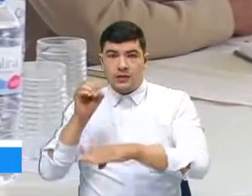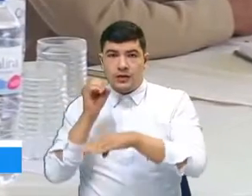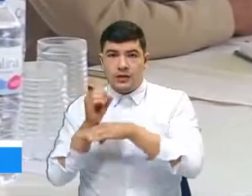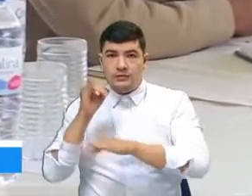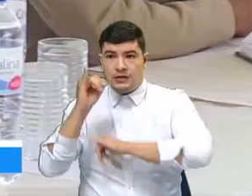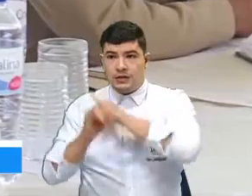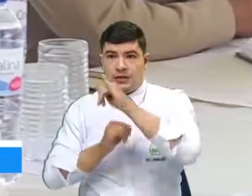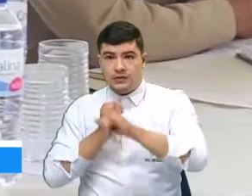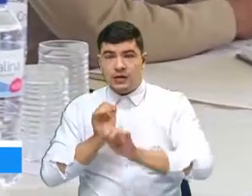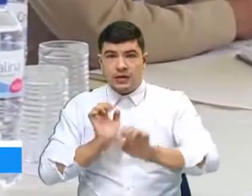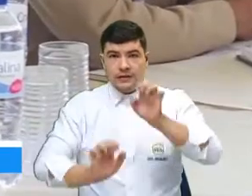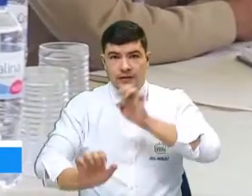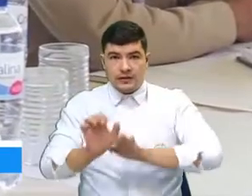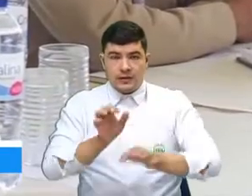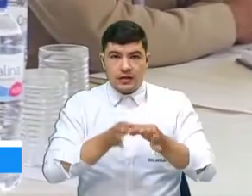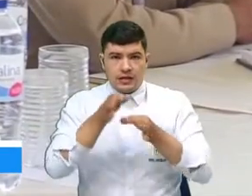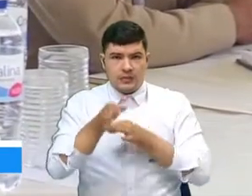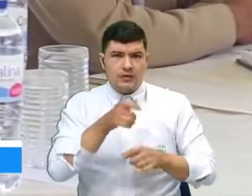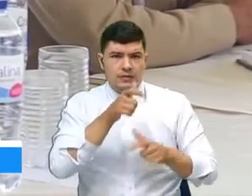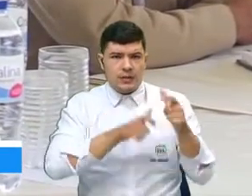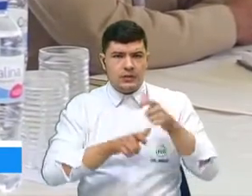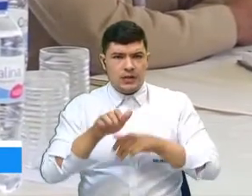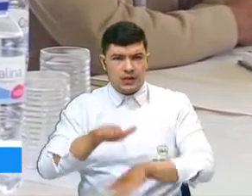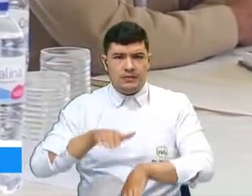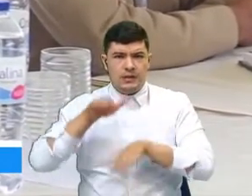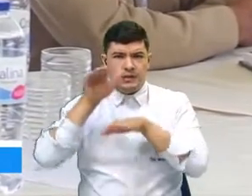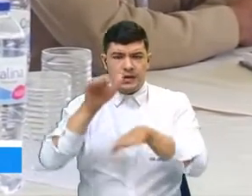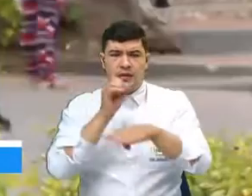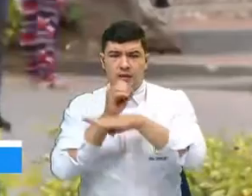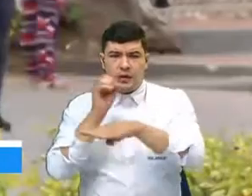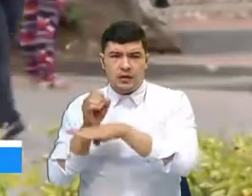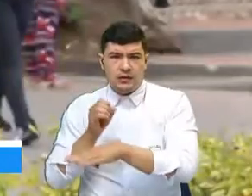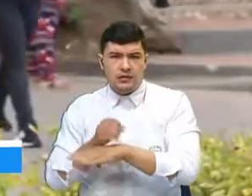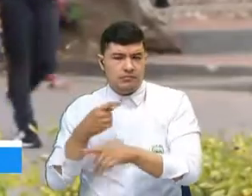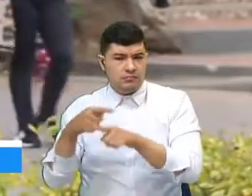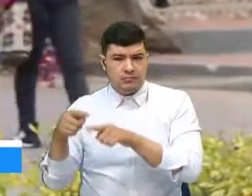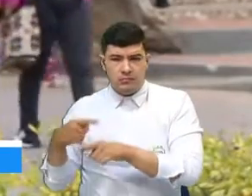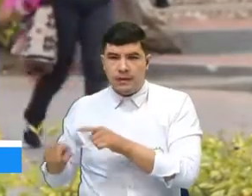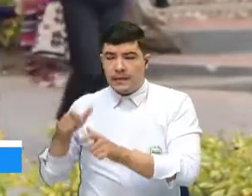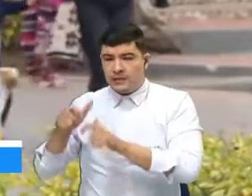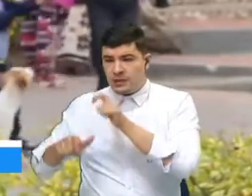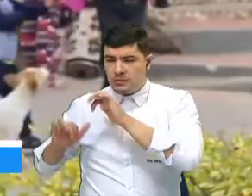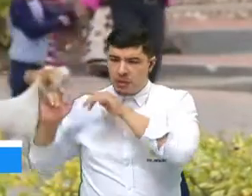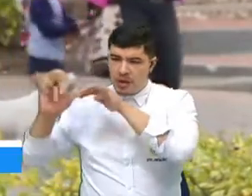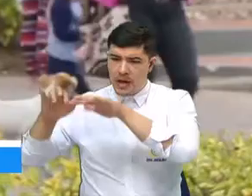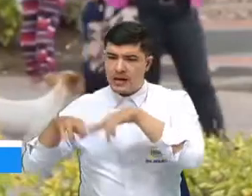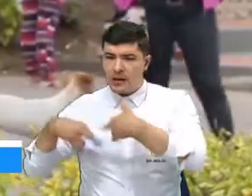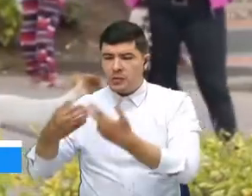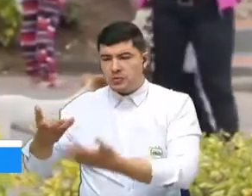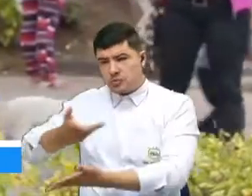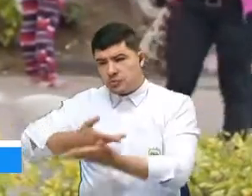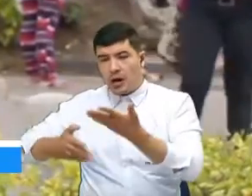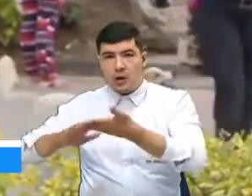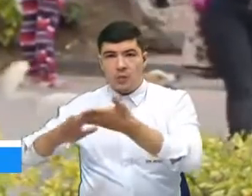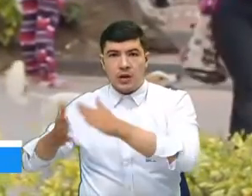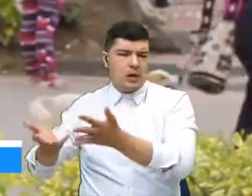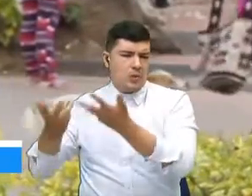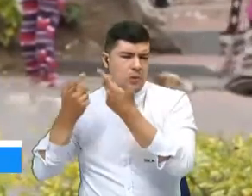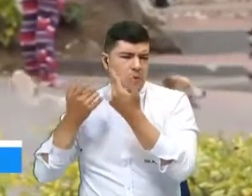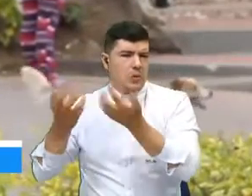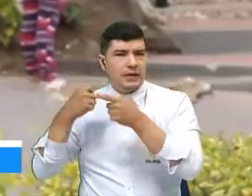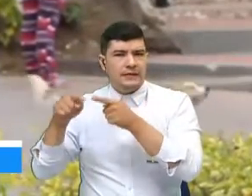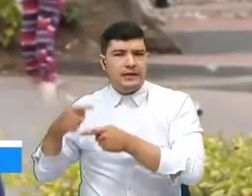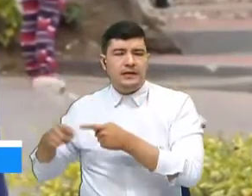cooperación, Defensoría del Pueblo, funcionarios y representantes de organizaciones, escucharon a las comunidades las diferentes problemáticas y